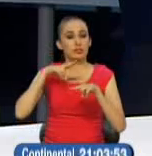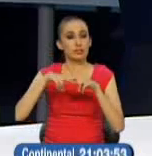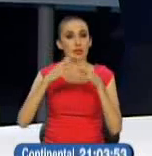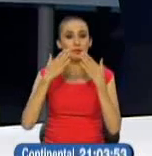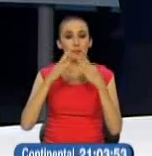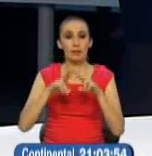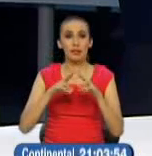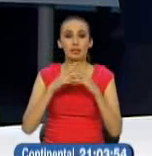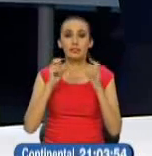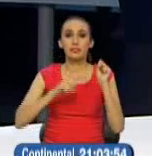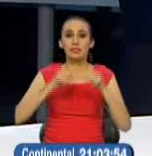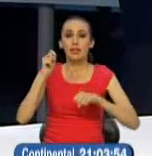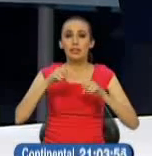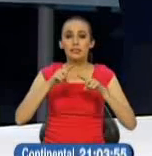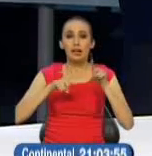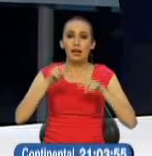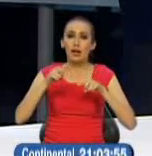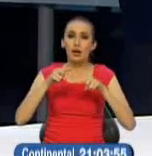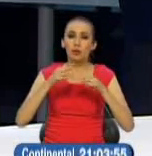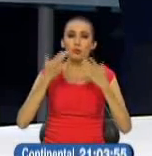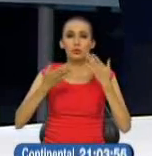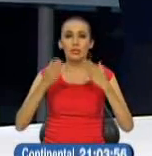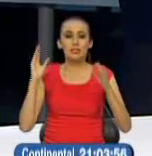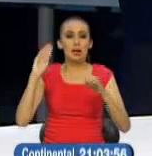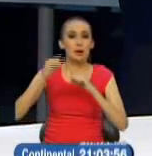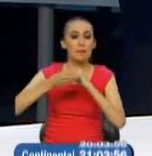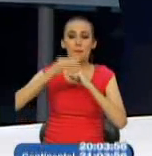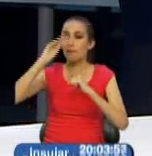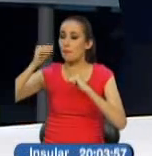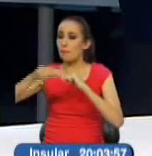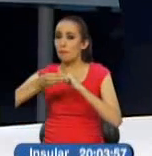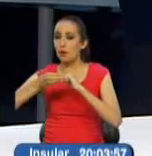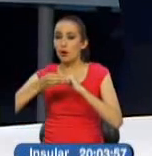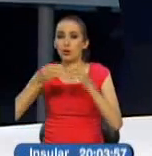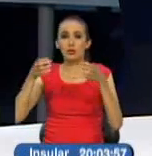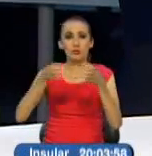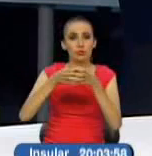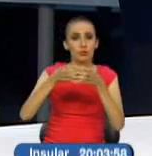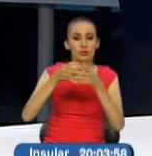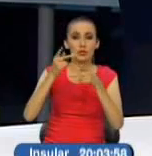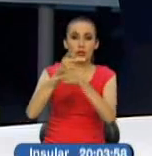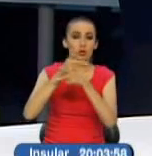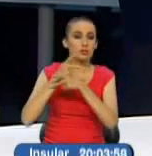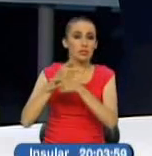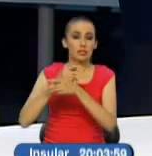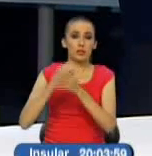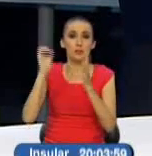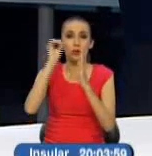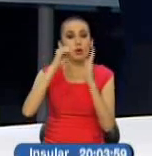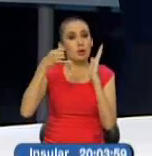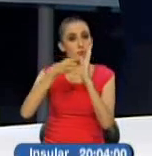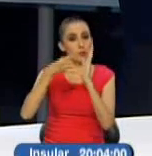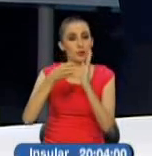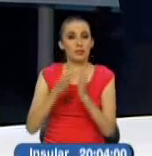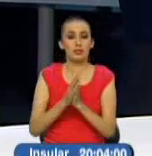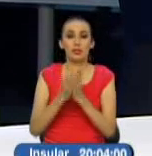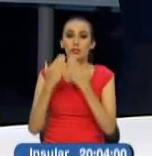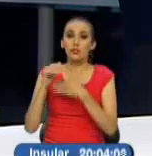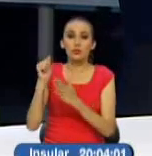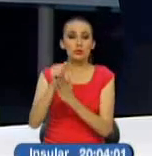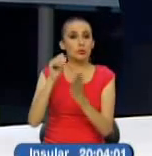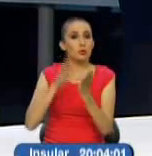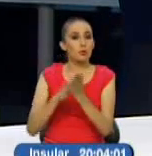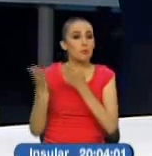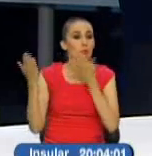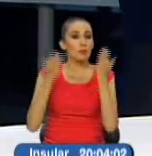Régimen Económico y Gremios de la Producción harán sus aportes al Consejo Consultivo Productivo y Tributario. Sus propuestas se harán en las